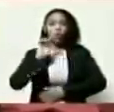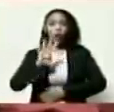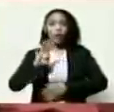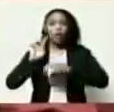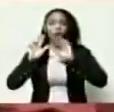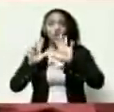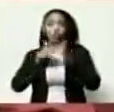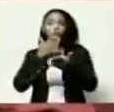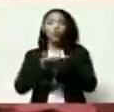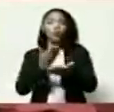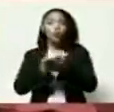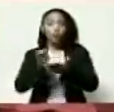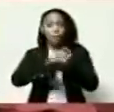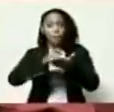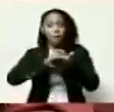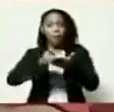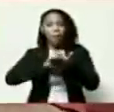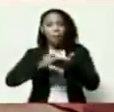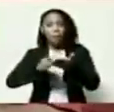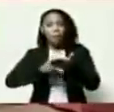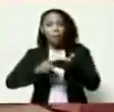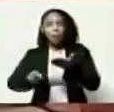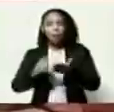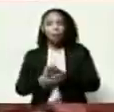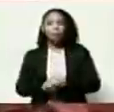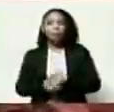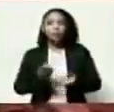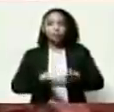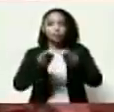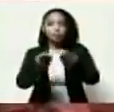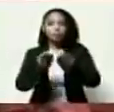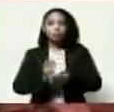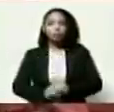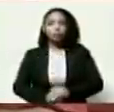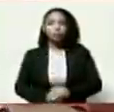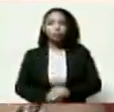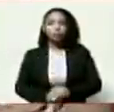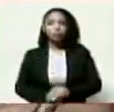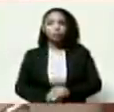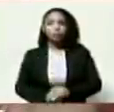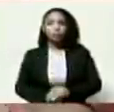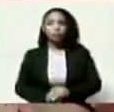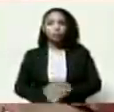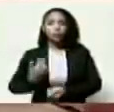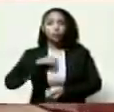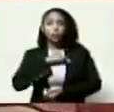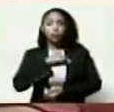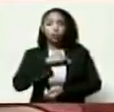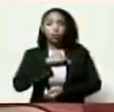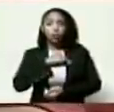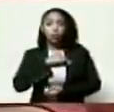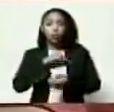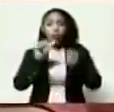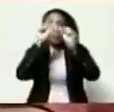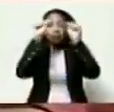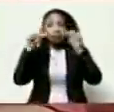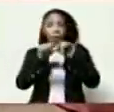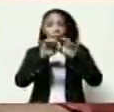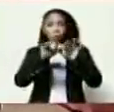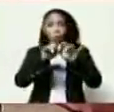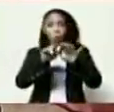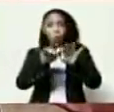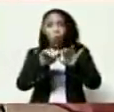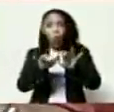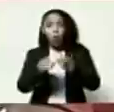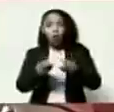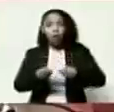2.248 propuestas por escrito. Se entregaron, que estamos nosotros sistematizando,